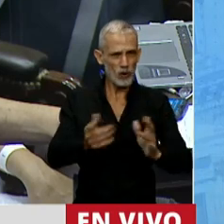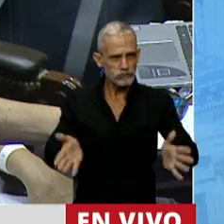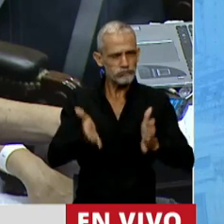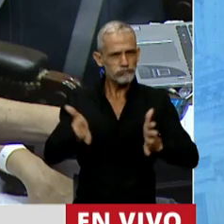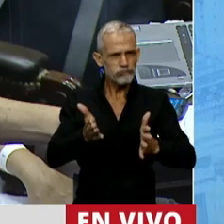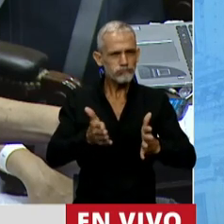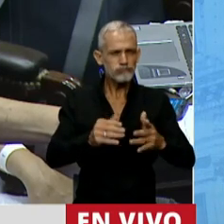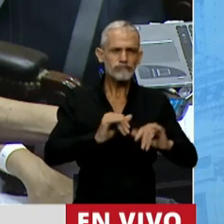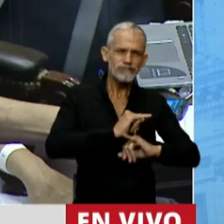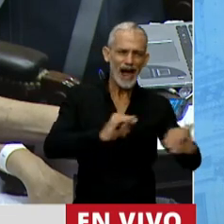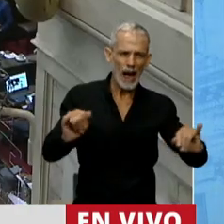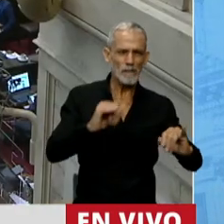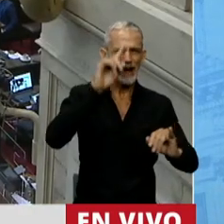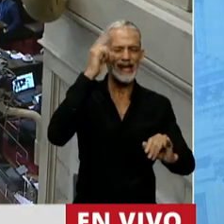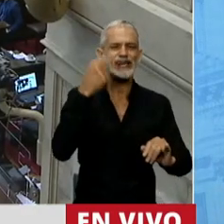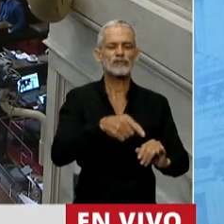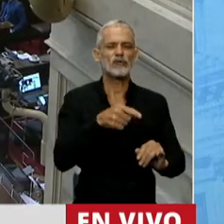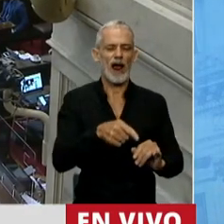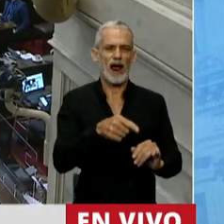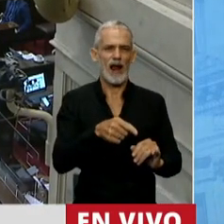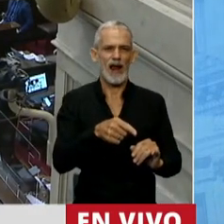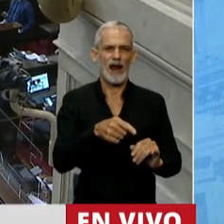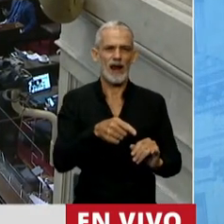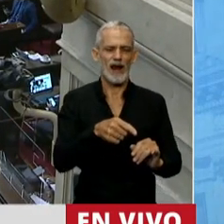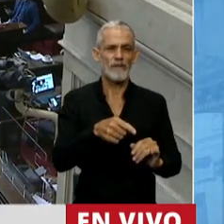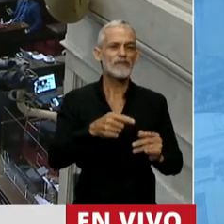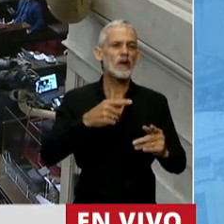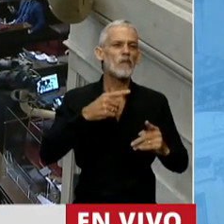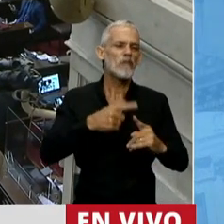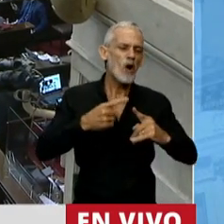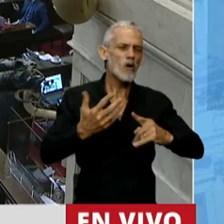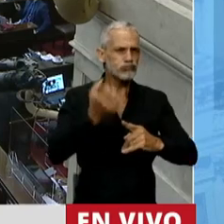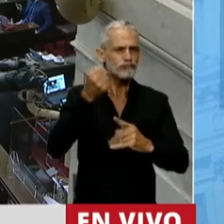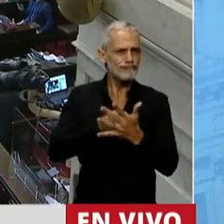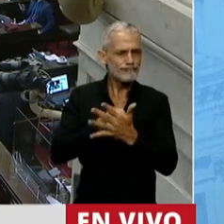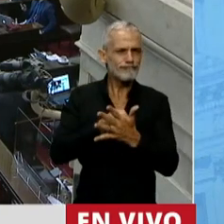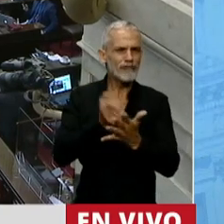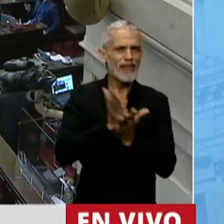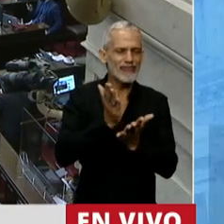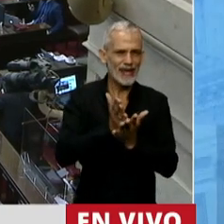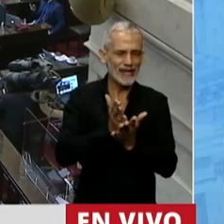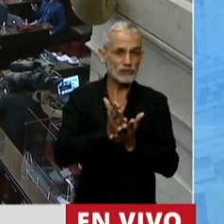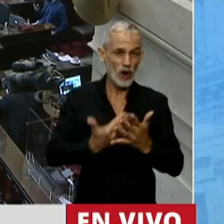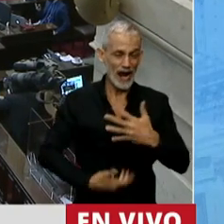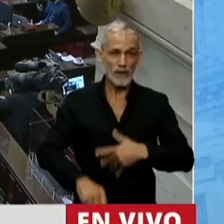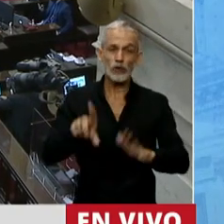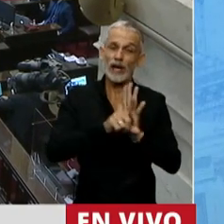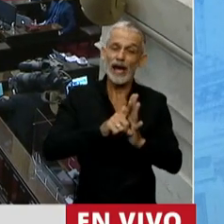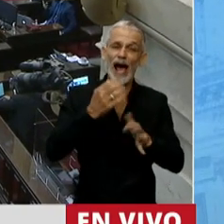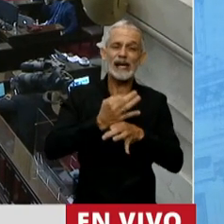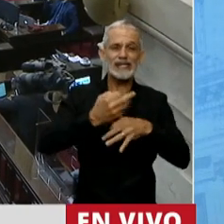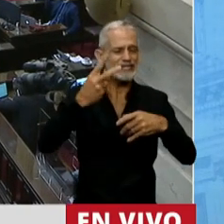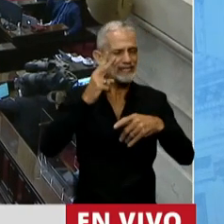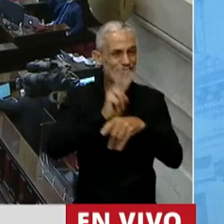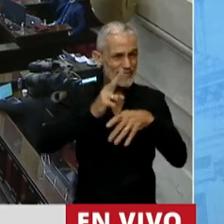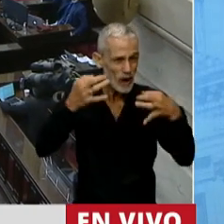impulsado por la campaña nacional por el derecho al aborto legal, seguro y